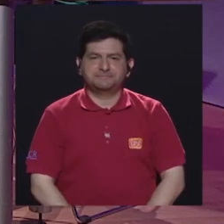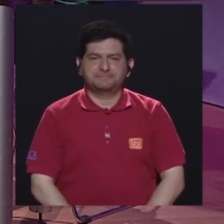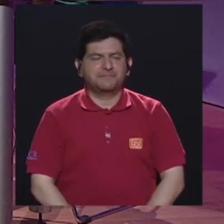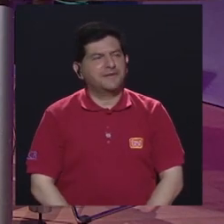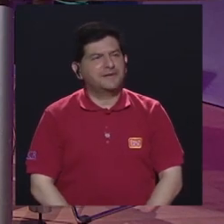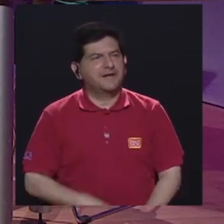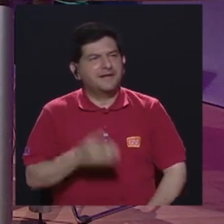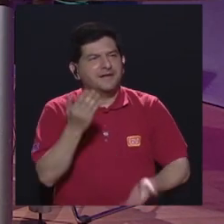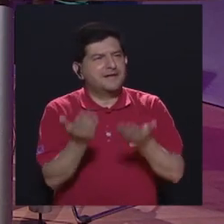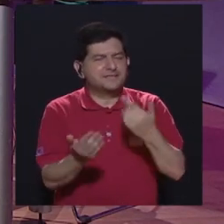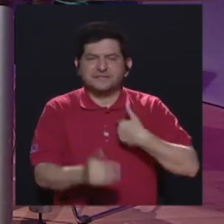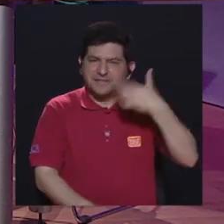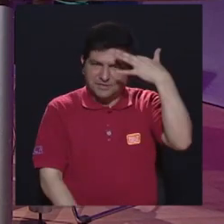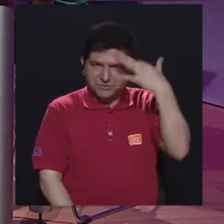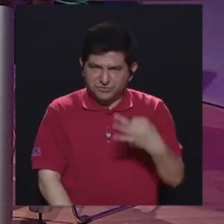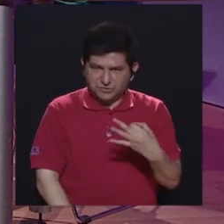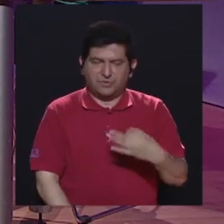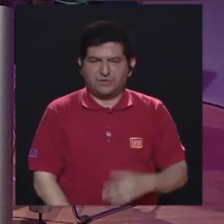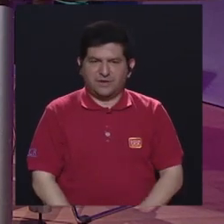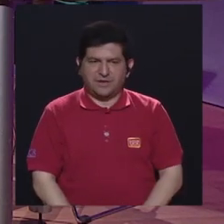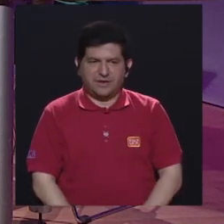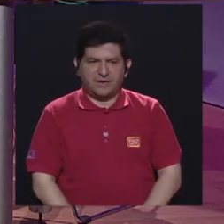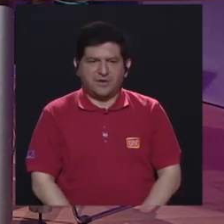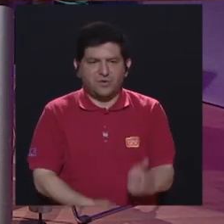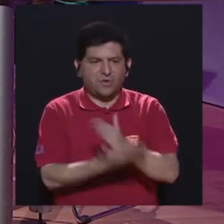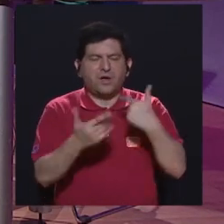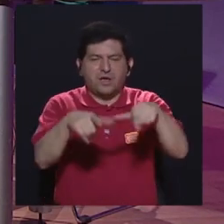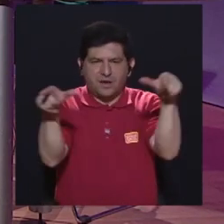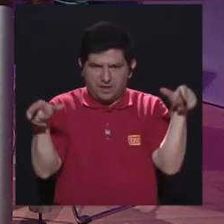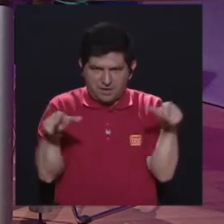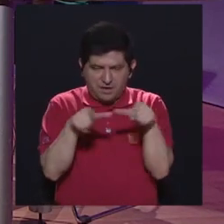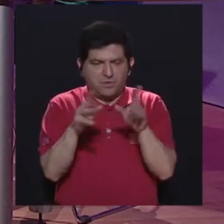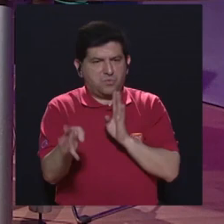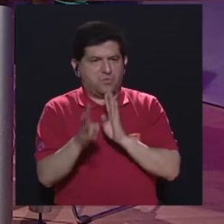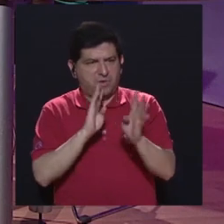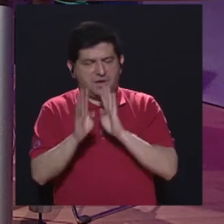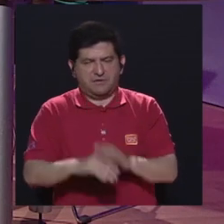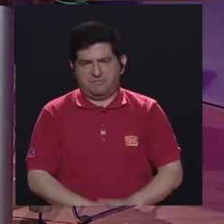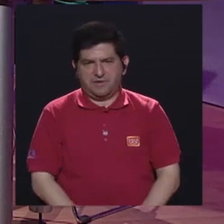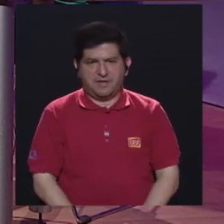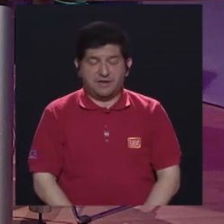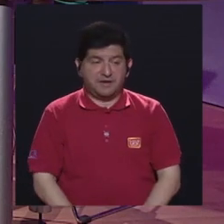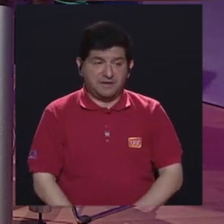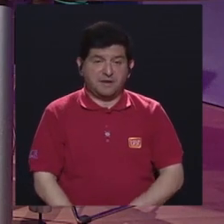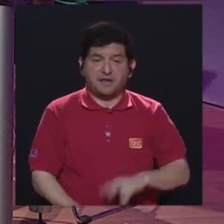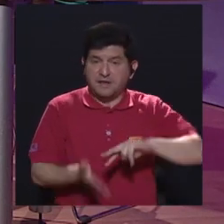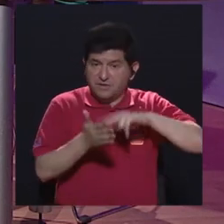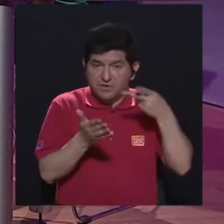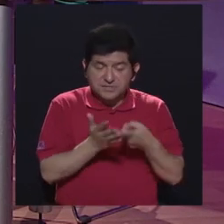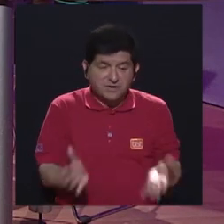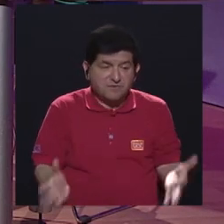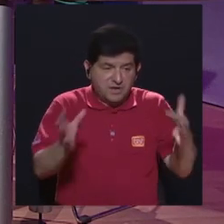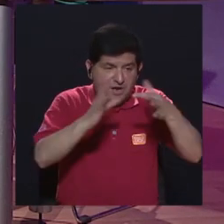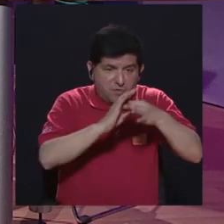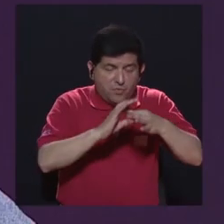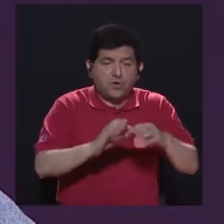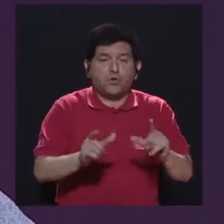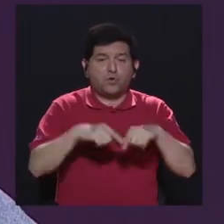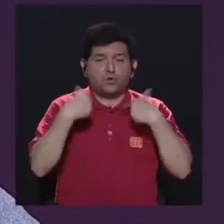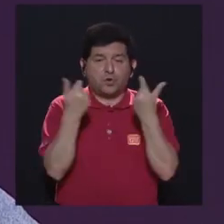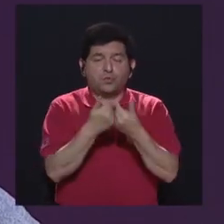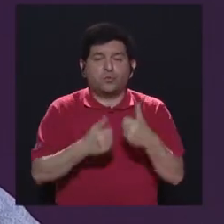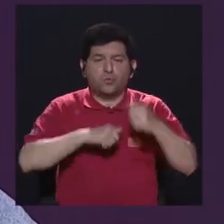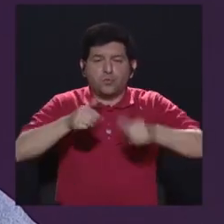Es un poco pues lo que creo que en algunas latitudes también hablamos cuando también hablamos de generar lazos entre feminismos. Es